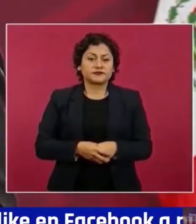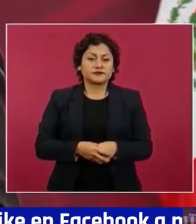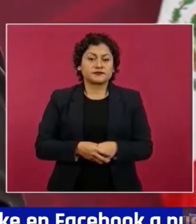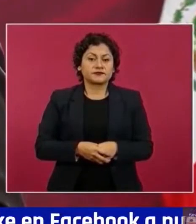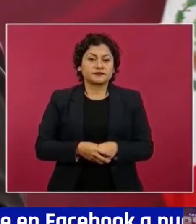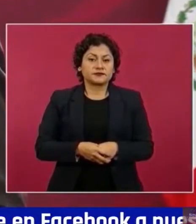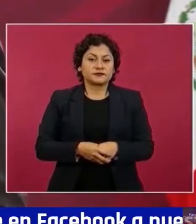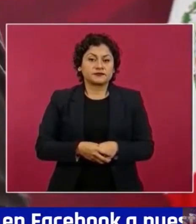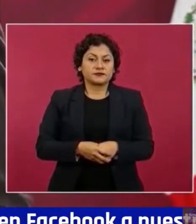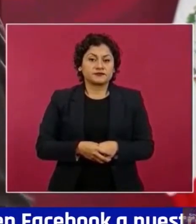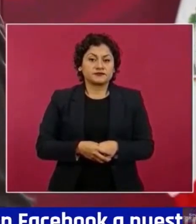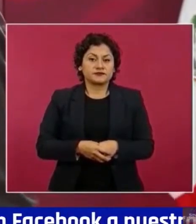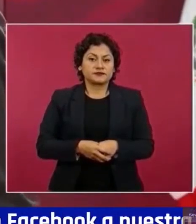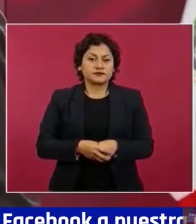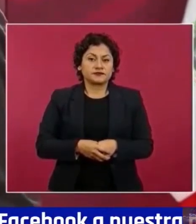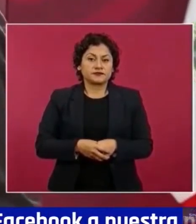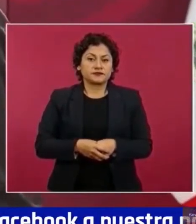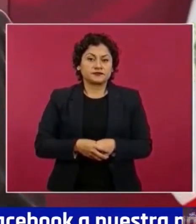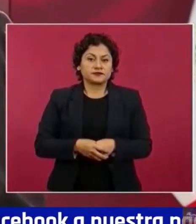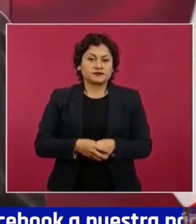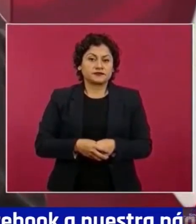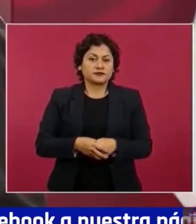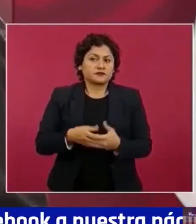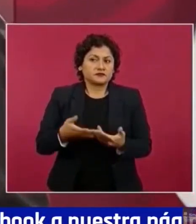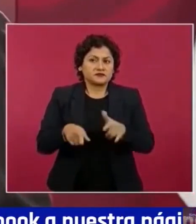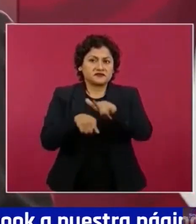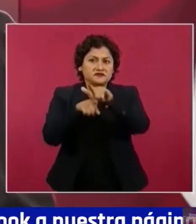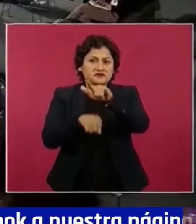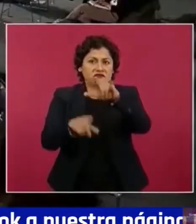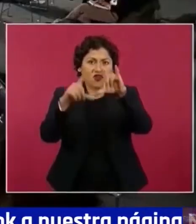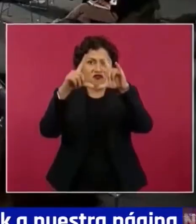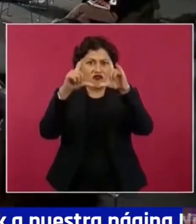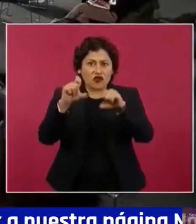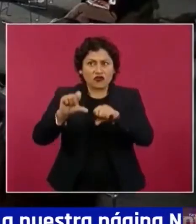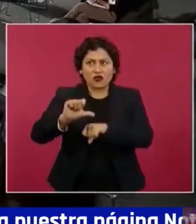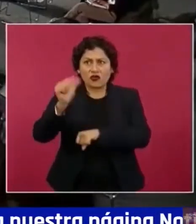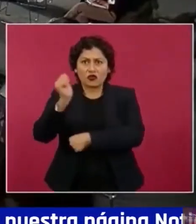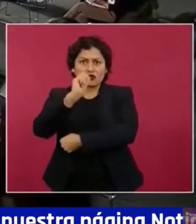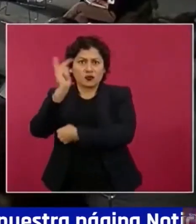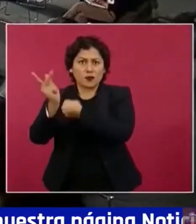una invasión a otro país.